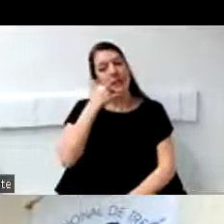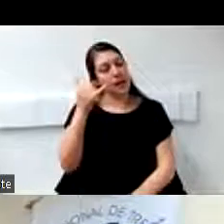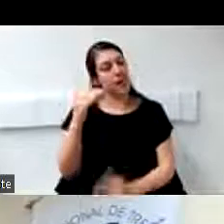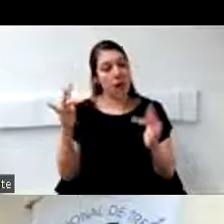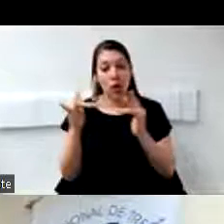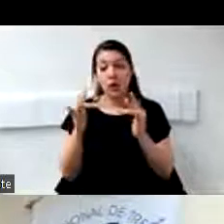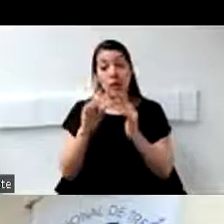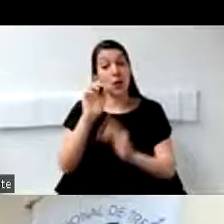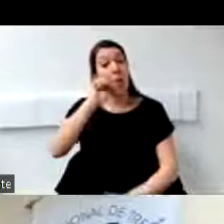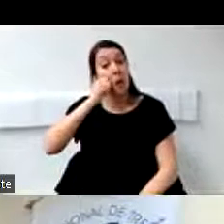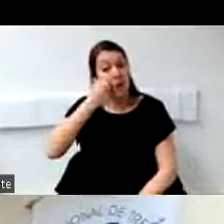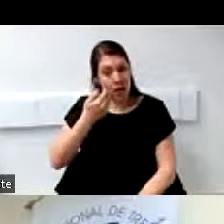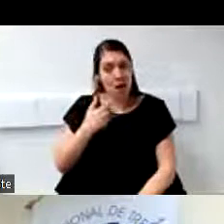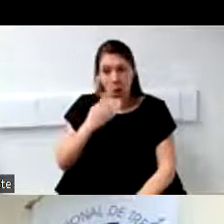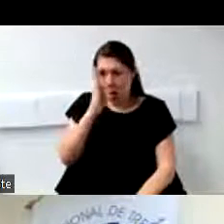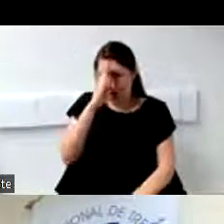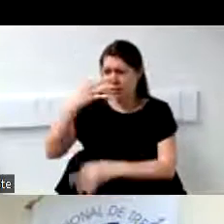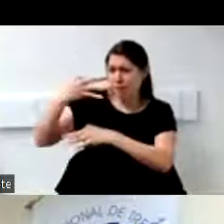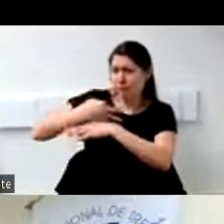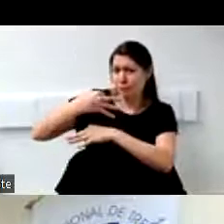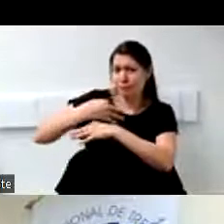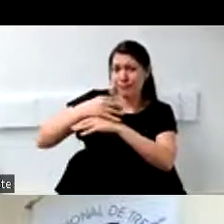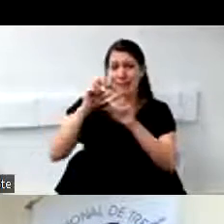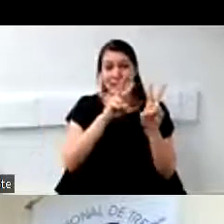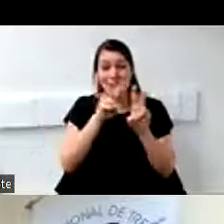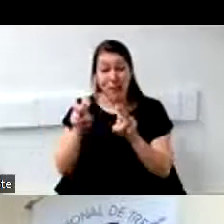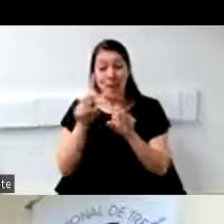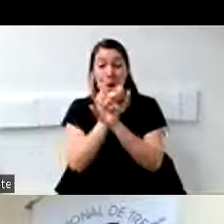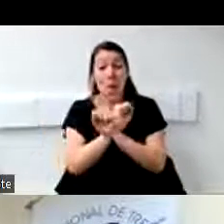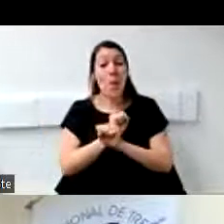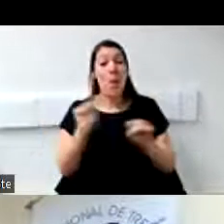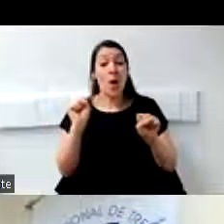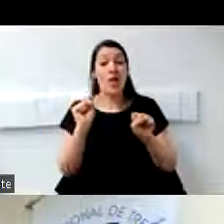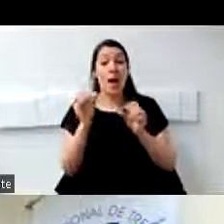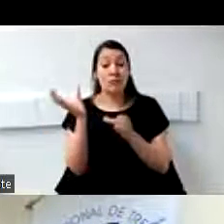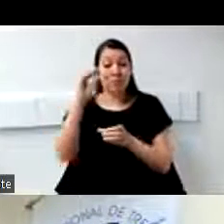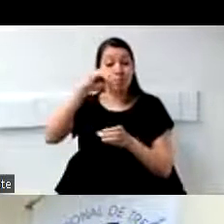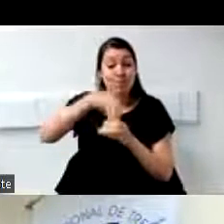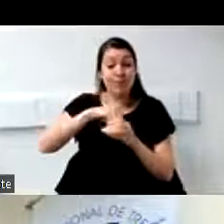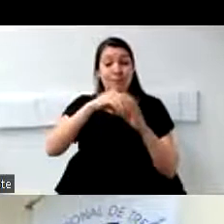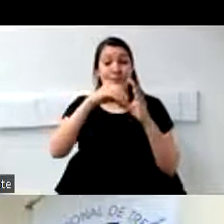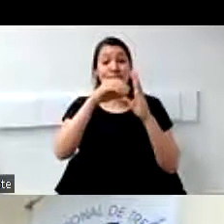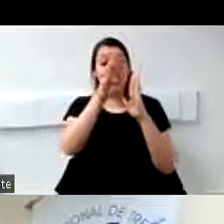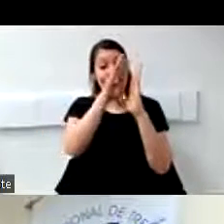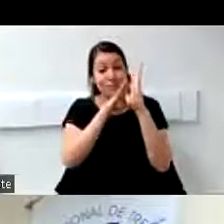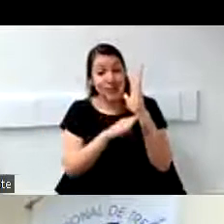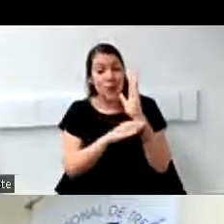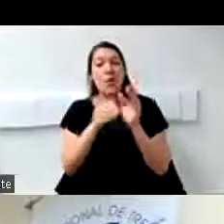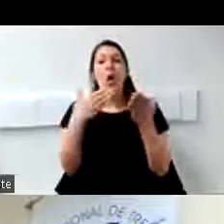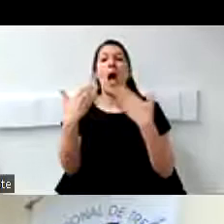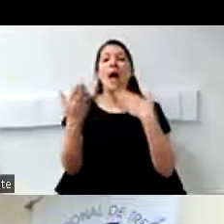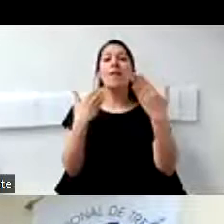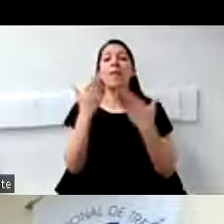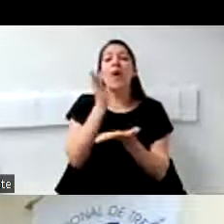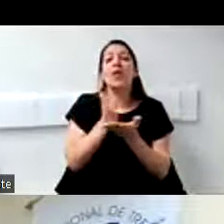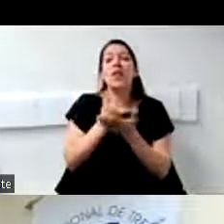poderme formar un poco más en este tema para poder incorporarlo un poco más en la currícula cuando uno habla de derechos sexuales y reproductivos, ¿no?,